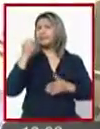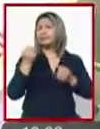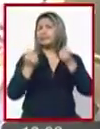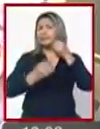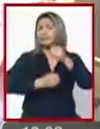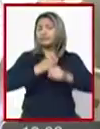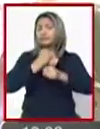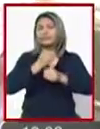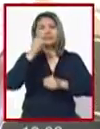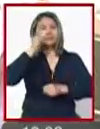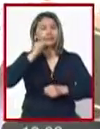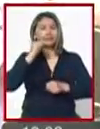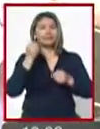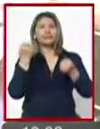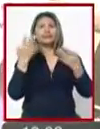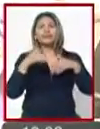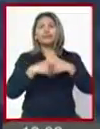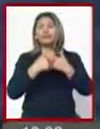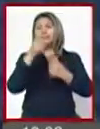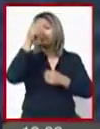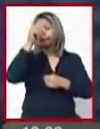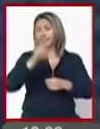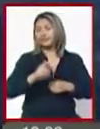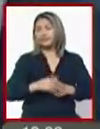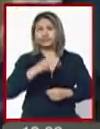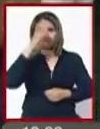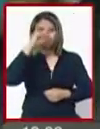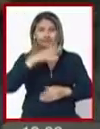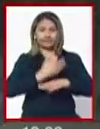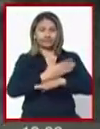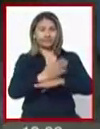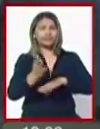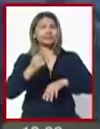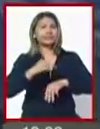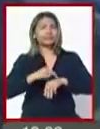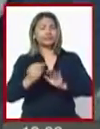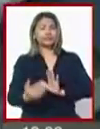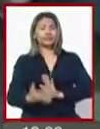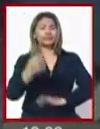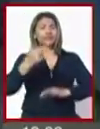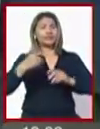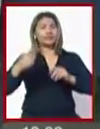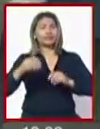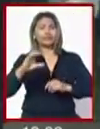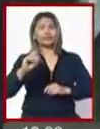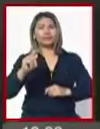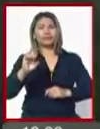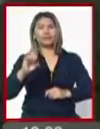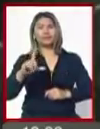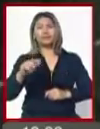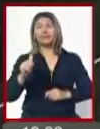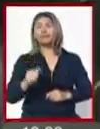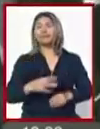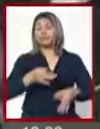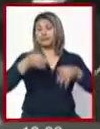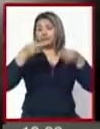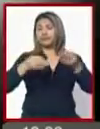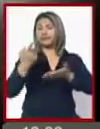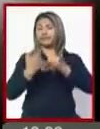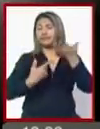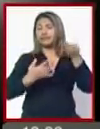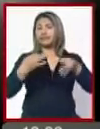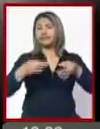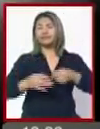edad de la menor y por las condiciones también de la menor. El sujeto en las próximas horas será puesto ante un juez cautelar, quien determinará la